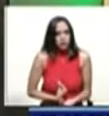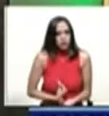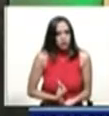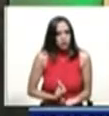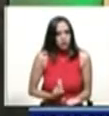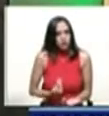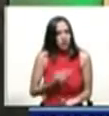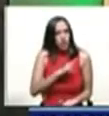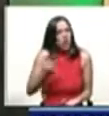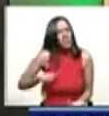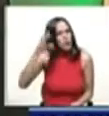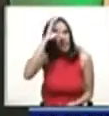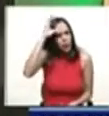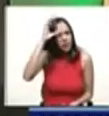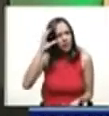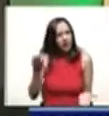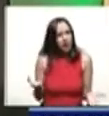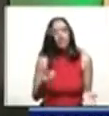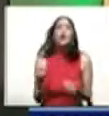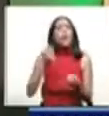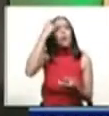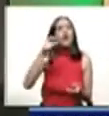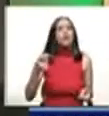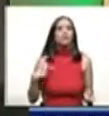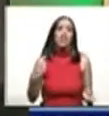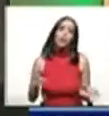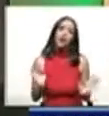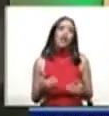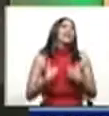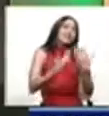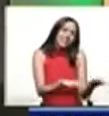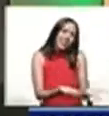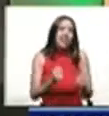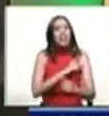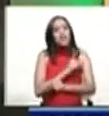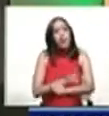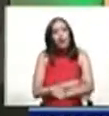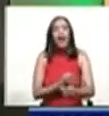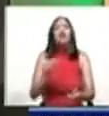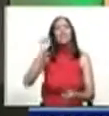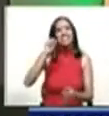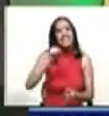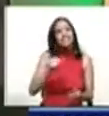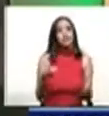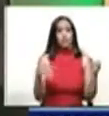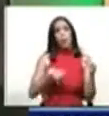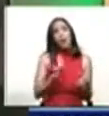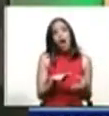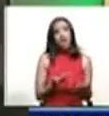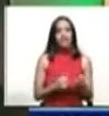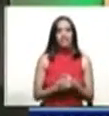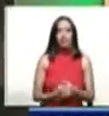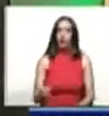la capacidad y que por ende como pueblo tenemos que entregarle el poder a los que sí pueden, que no son los que van a pactar con el Fondo Monetario Internacional,